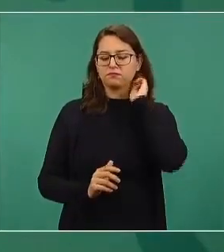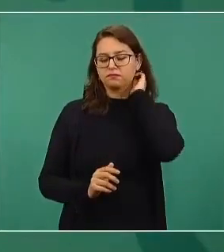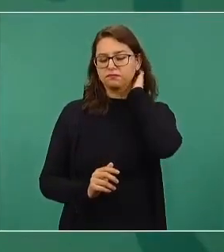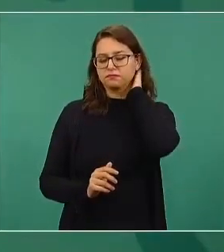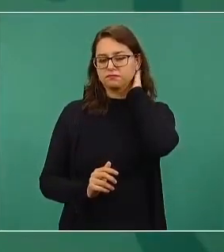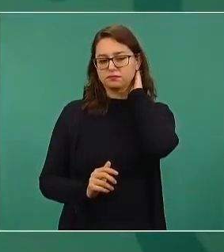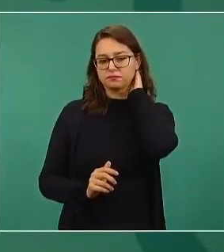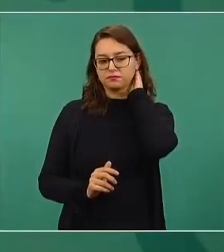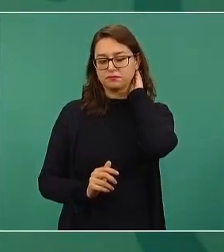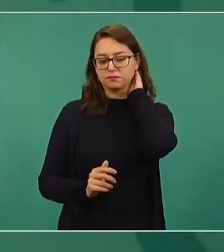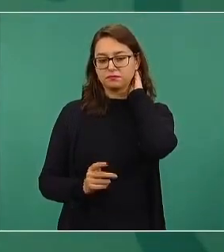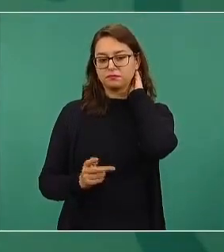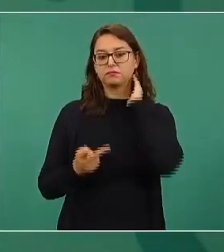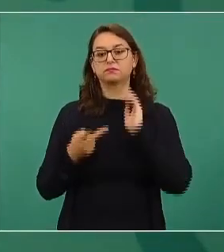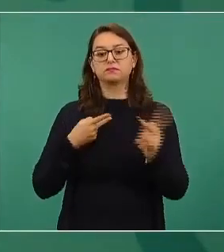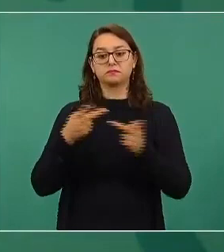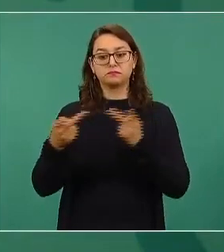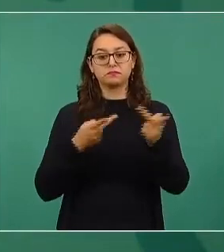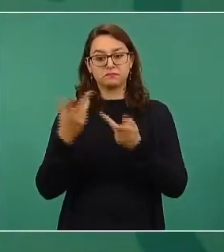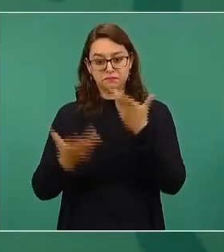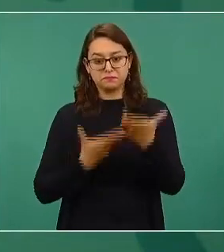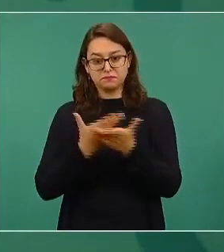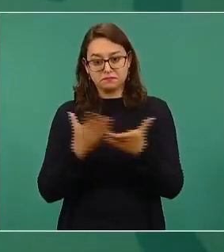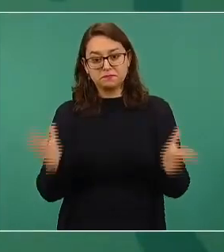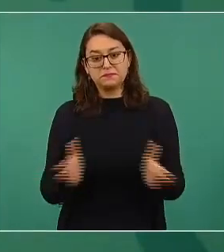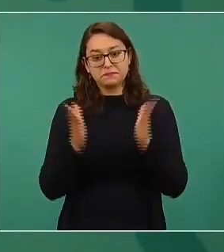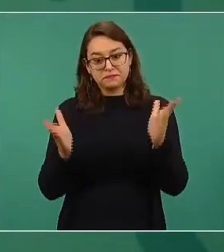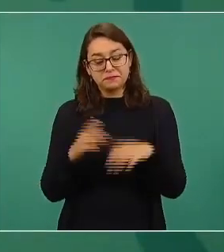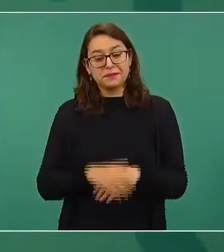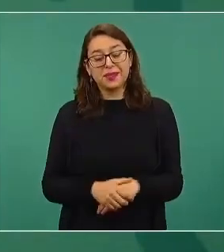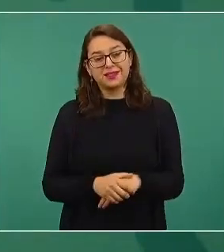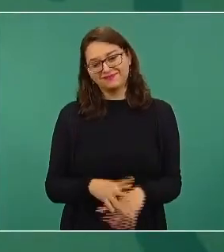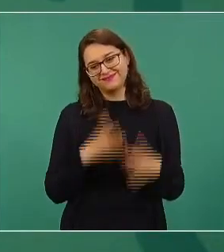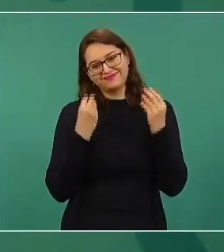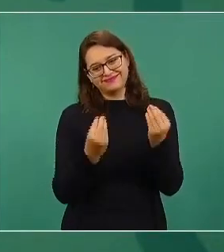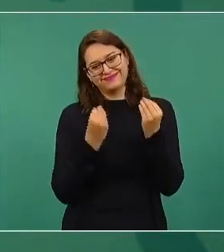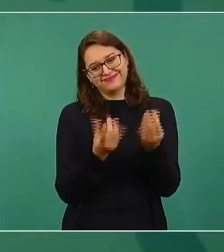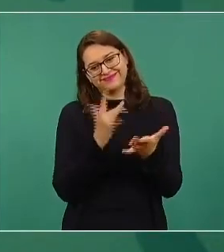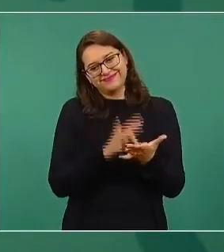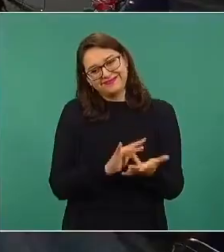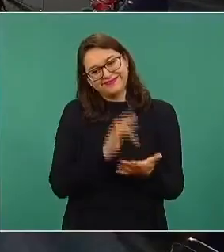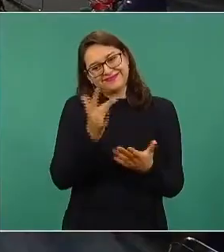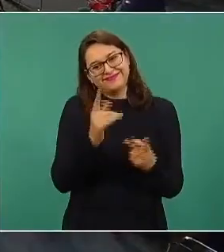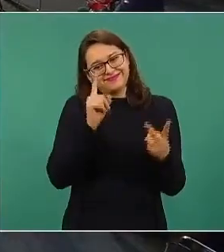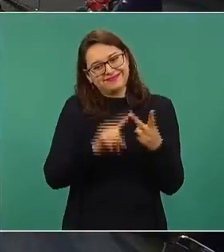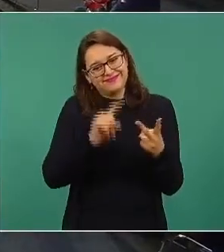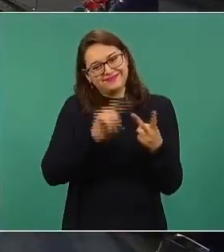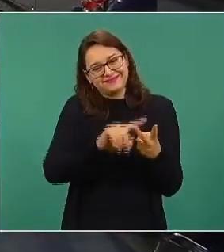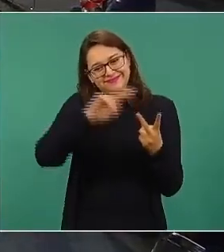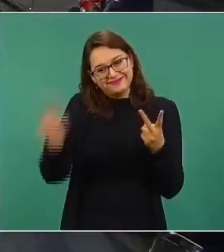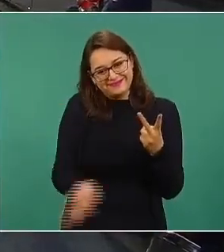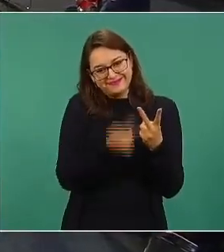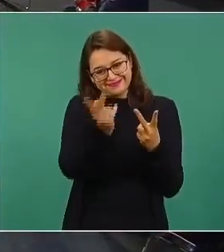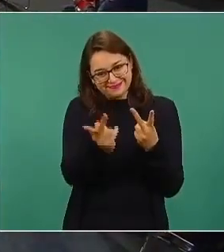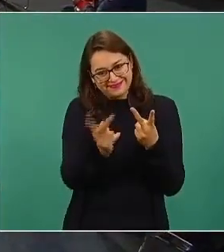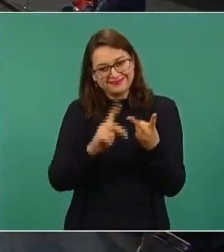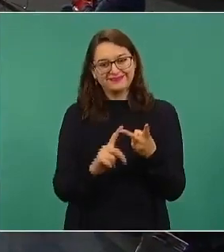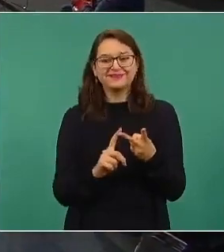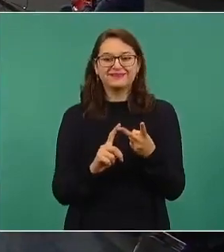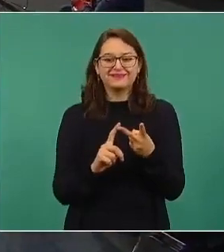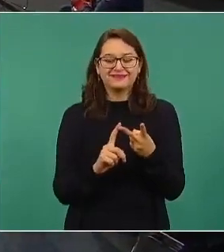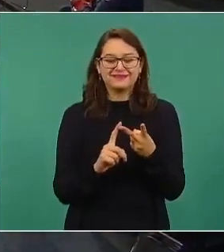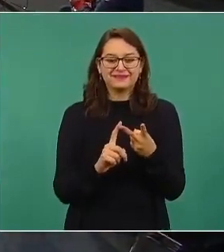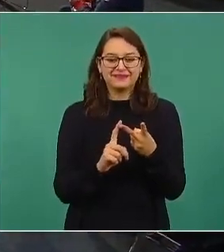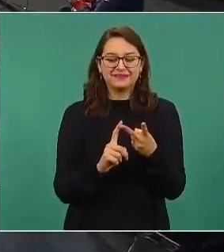promoviendo este plan. Está bien, muchas gracias. Y mi segunda pregunta sería la siguiente. Ahora que si